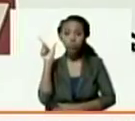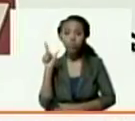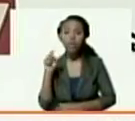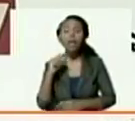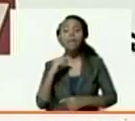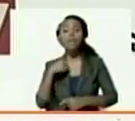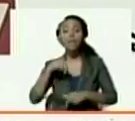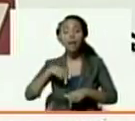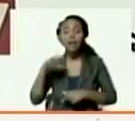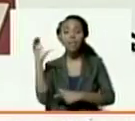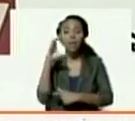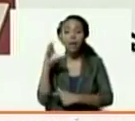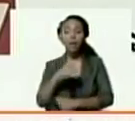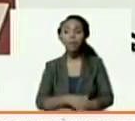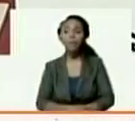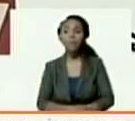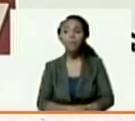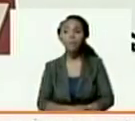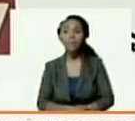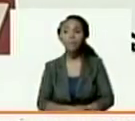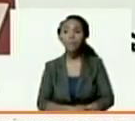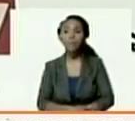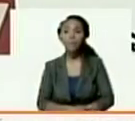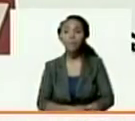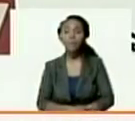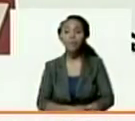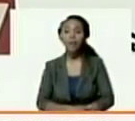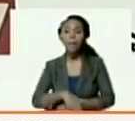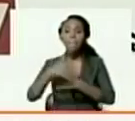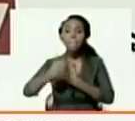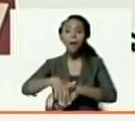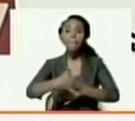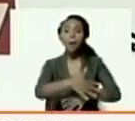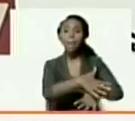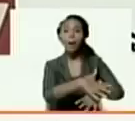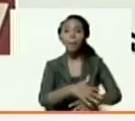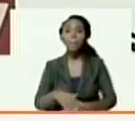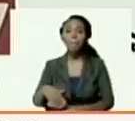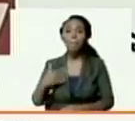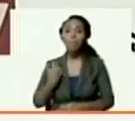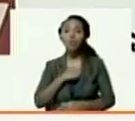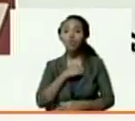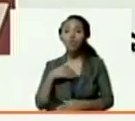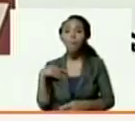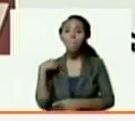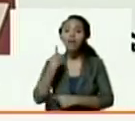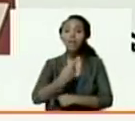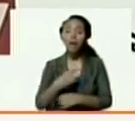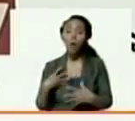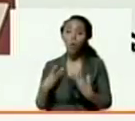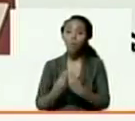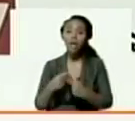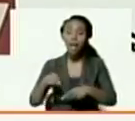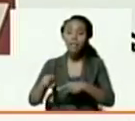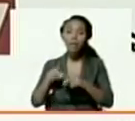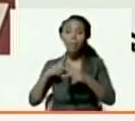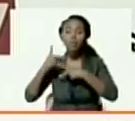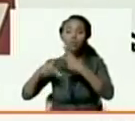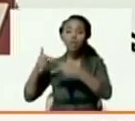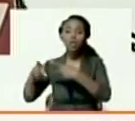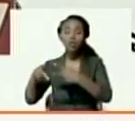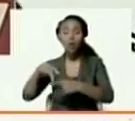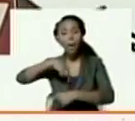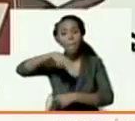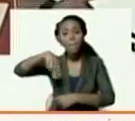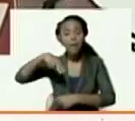Socialista Unido de Venezuela, a los militantes. Vamos mañana a acompañar este proceso en las plazas Bolívar,